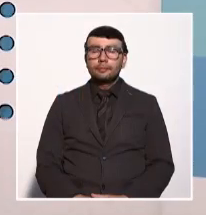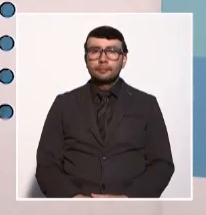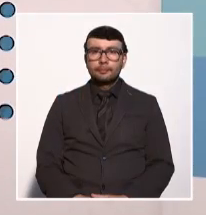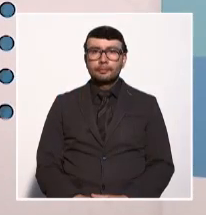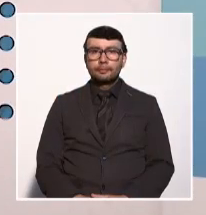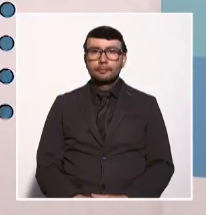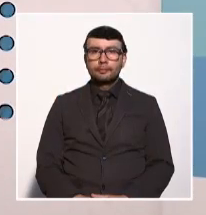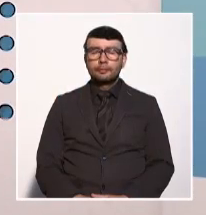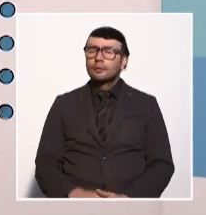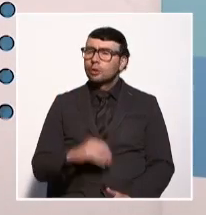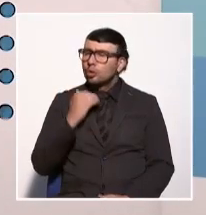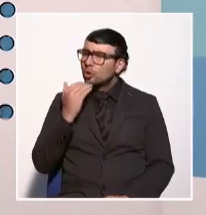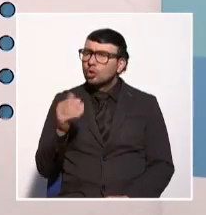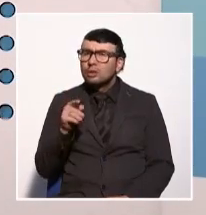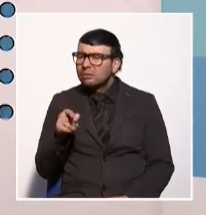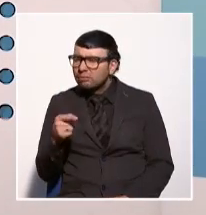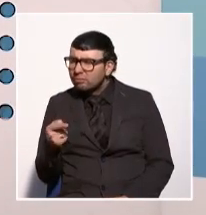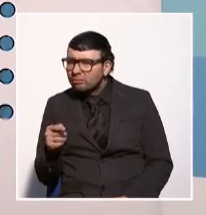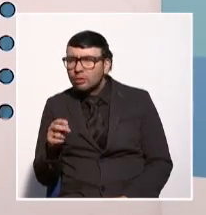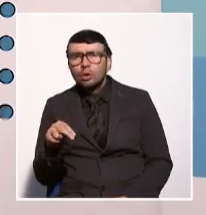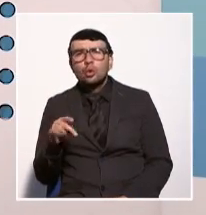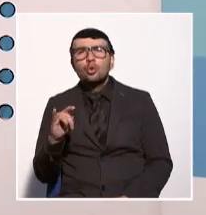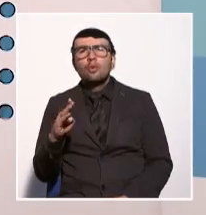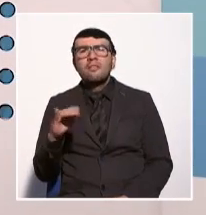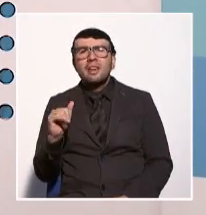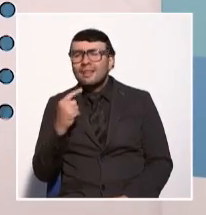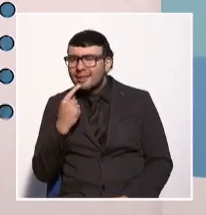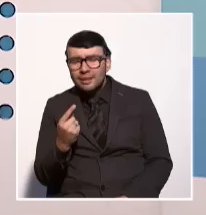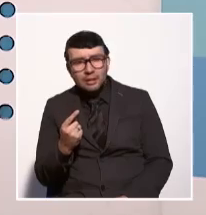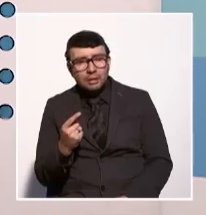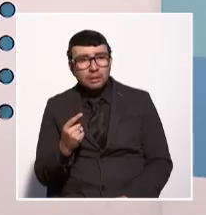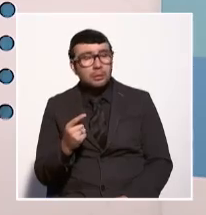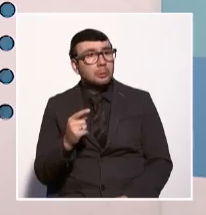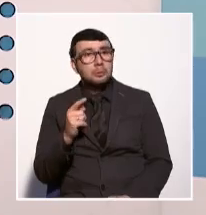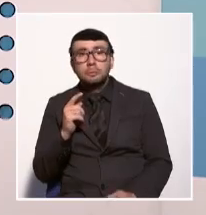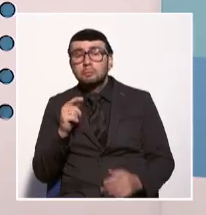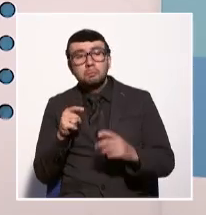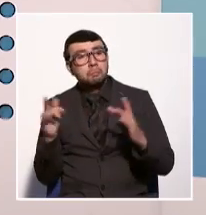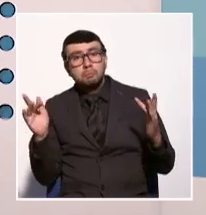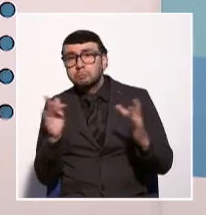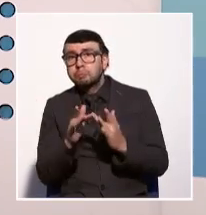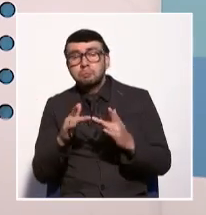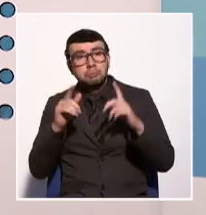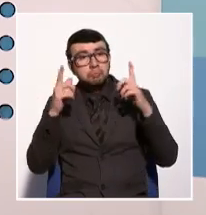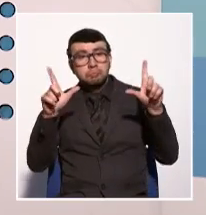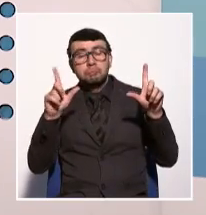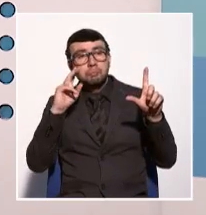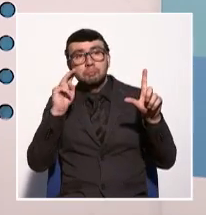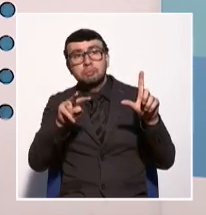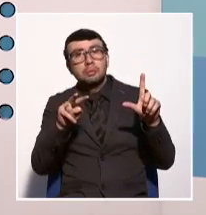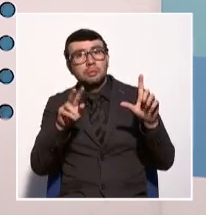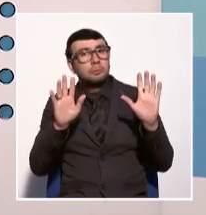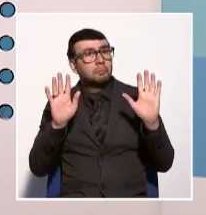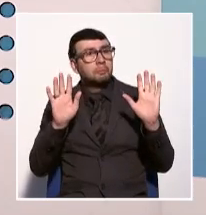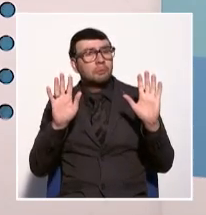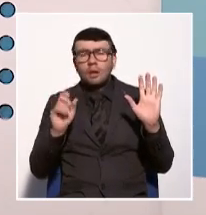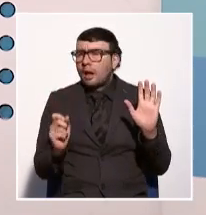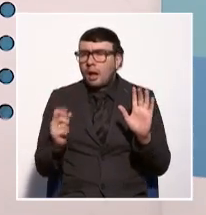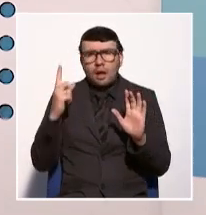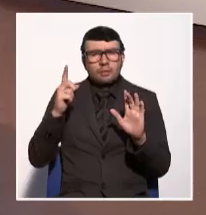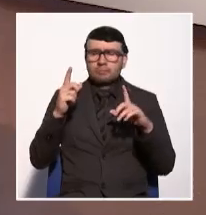no sé qué quiere decir novia núñez dice sin cobertura cúcuta por algún canal estaremos llegando a la